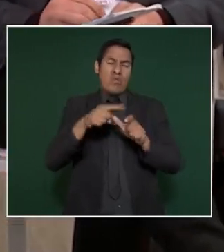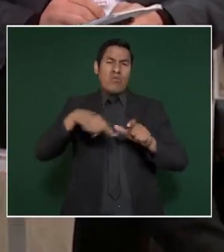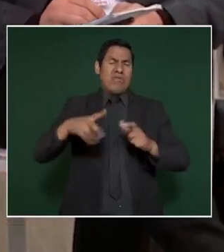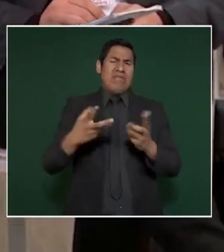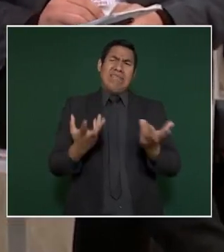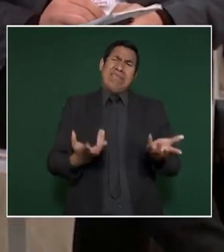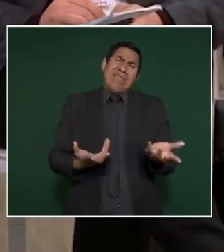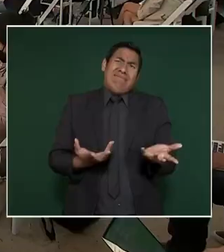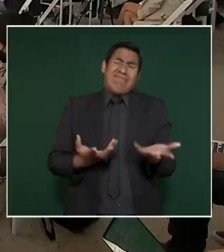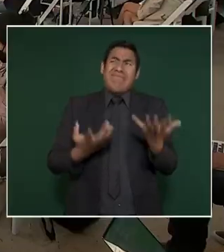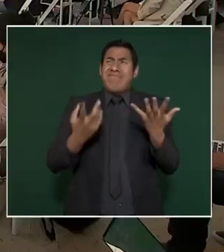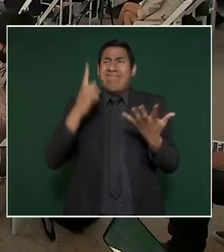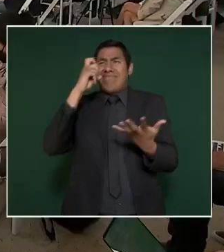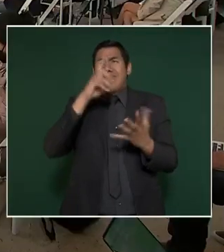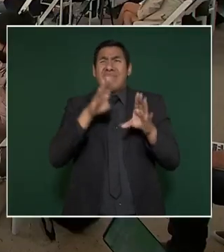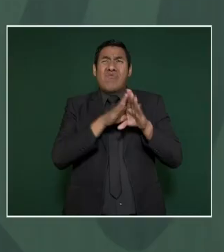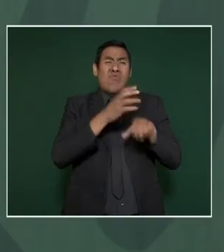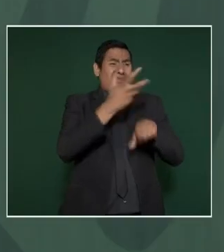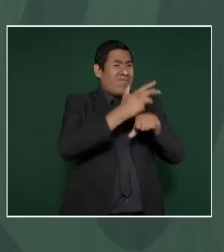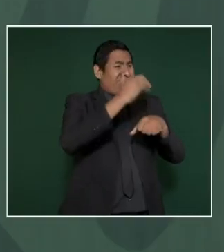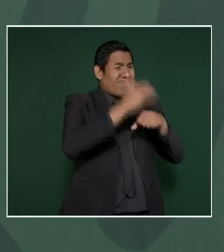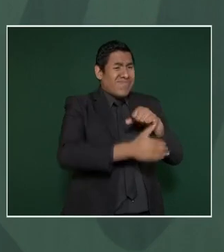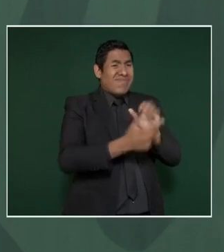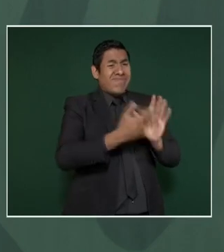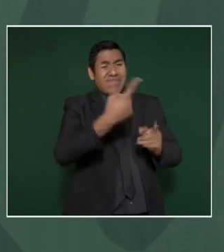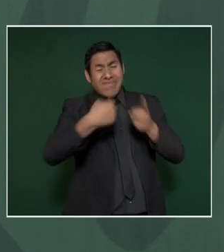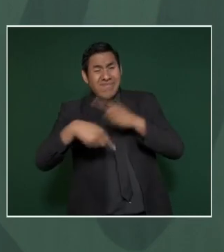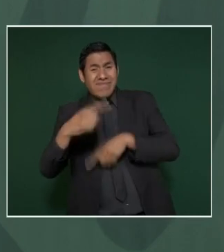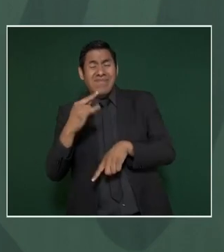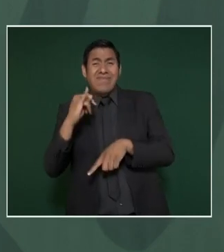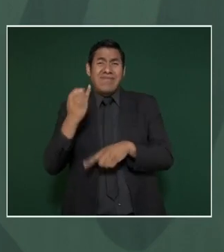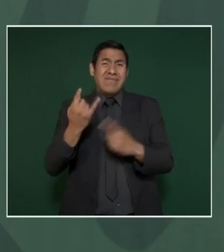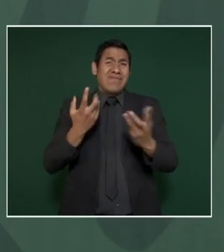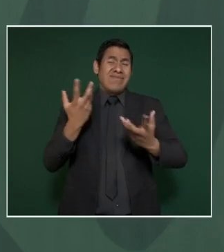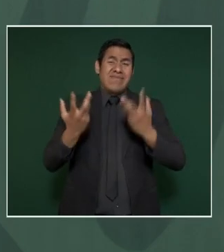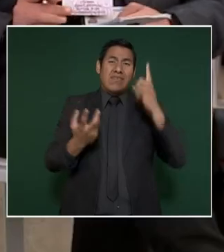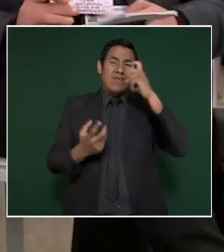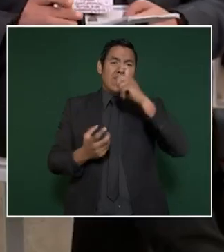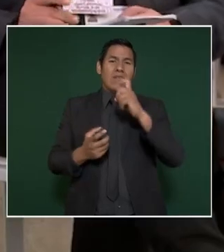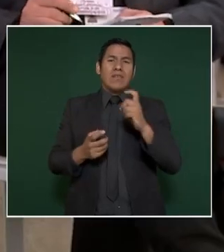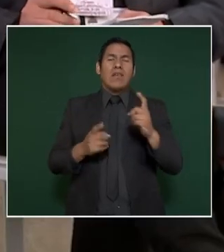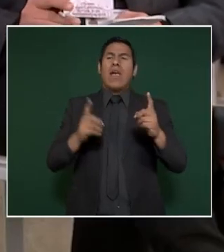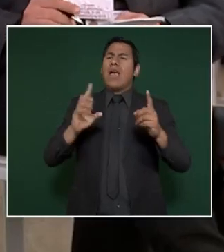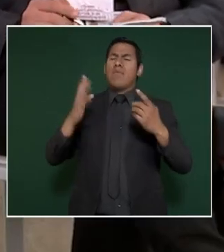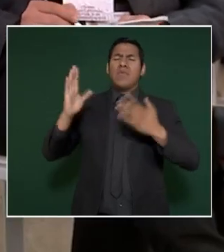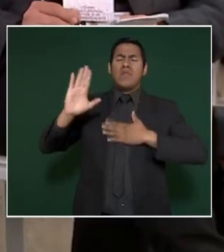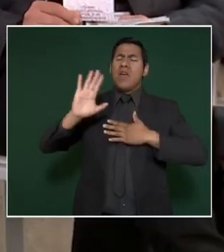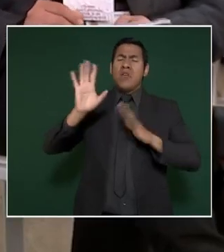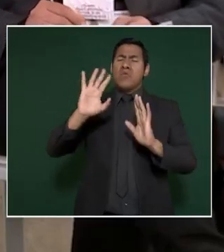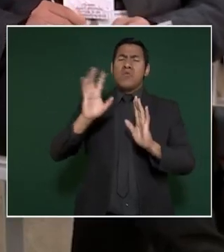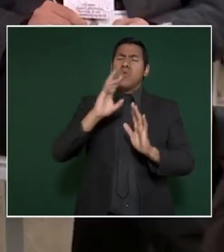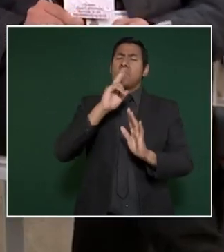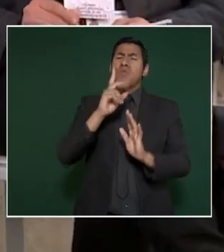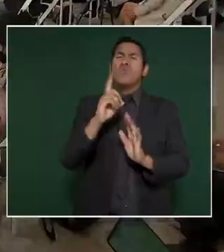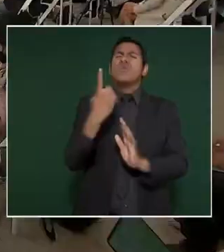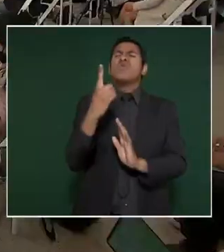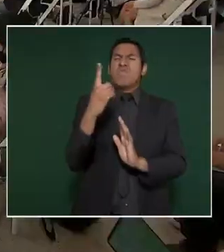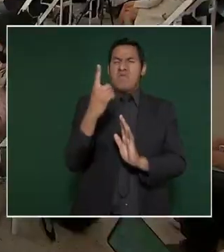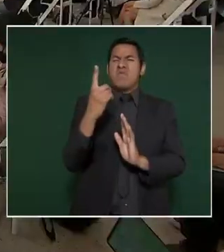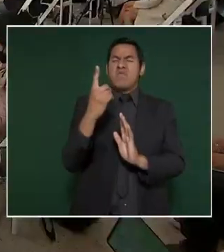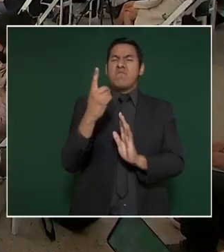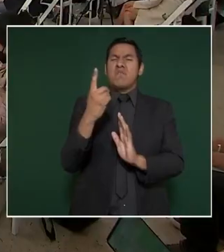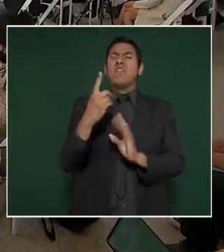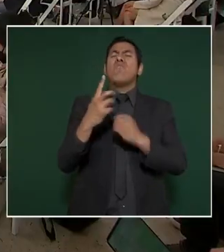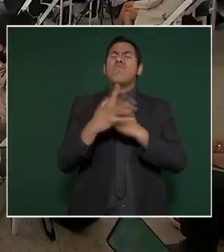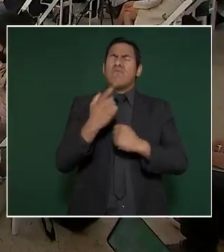buscan esta estrategia vamos a poner fin de año que se resuelva el tema en un mes Sí porque le tengo